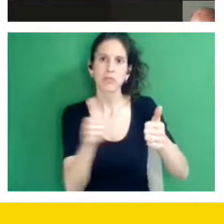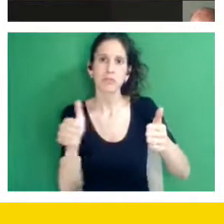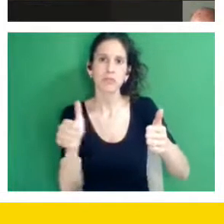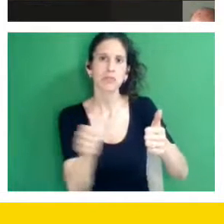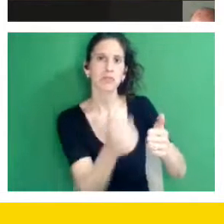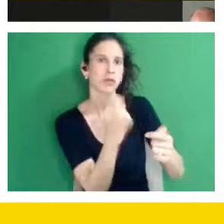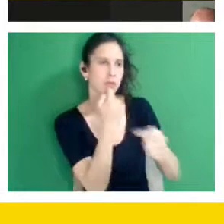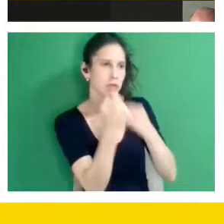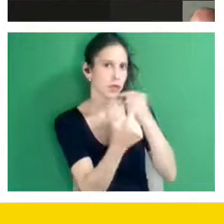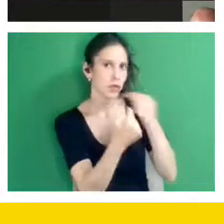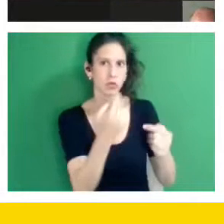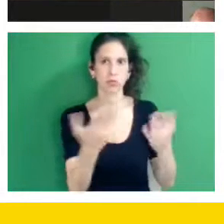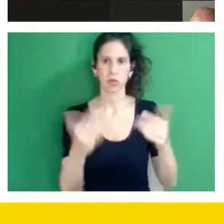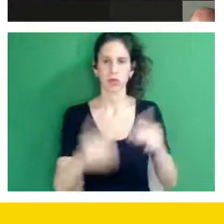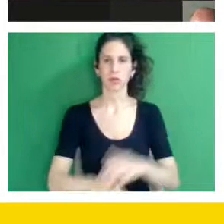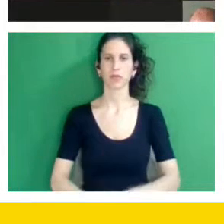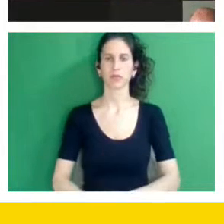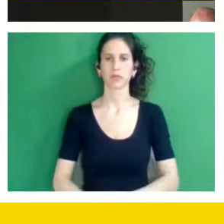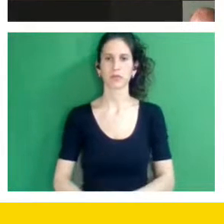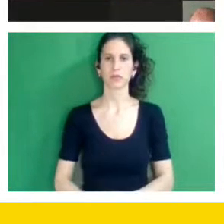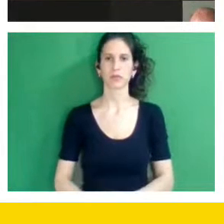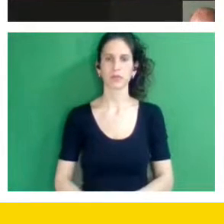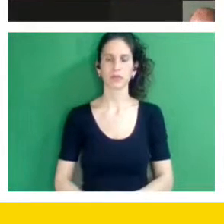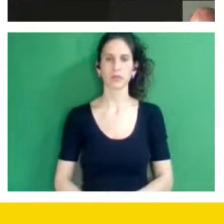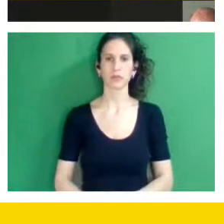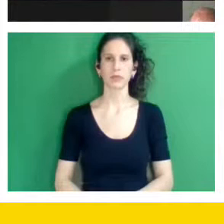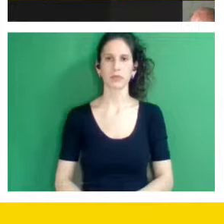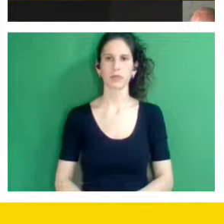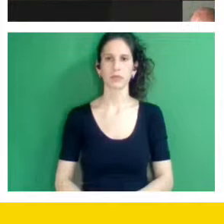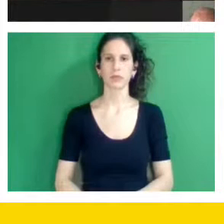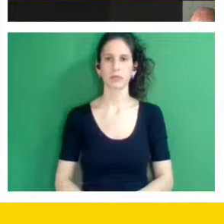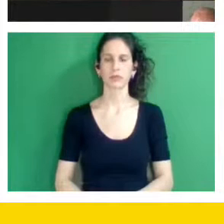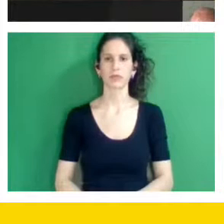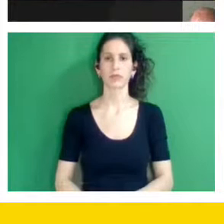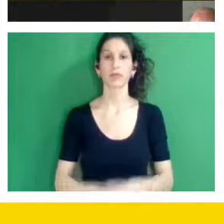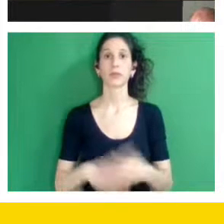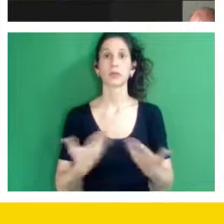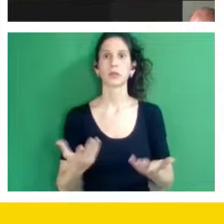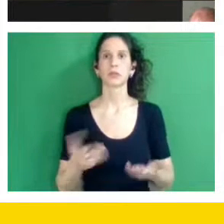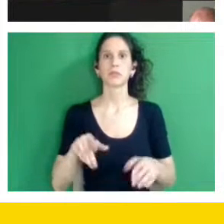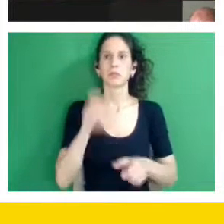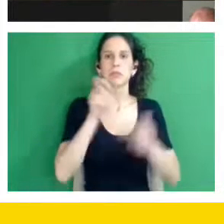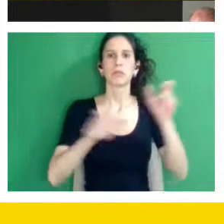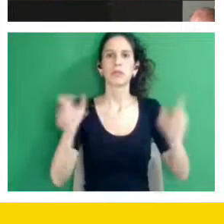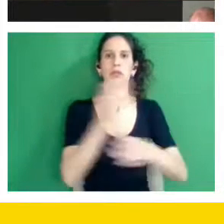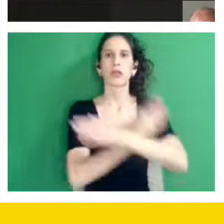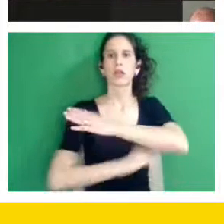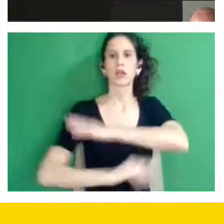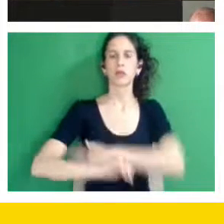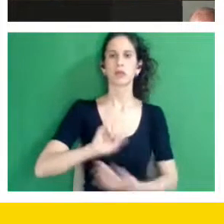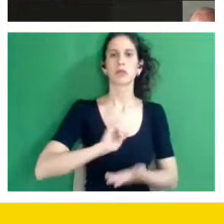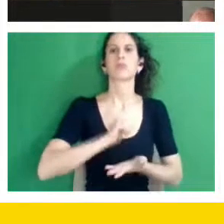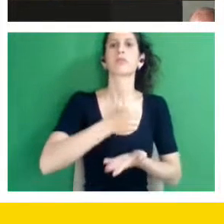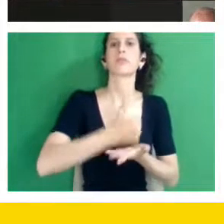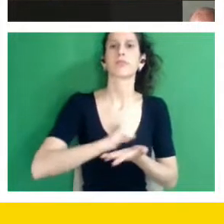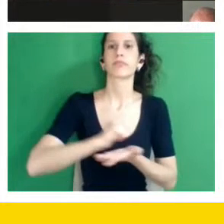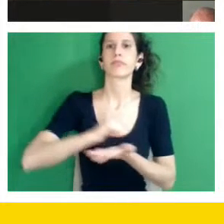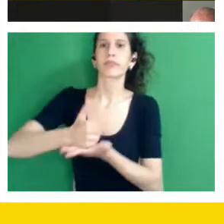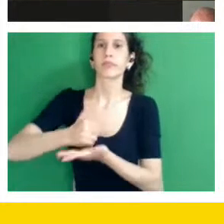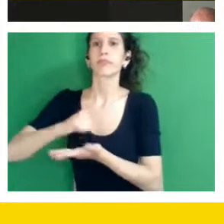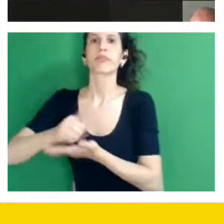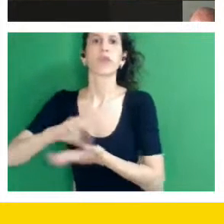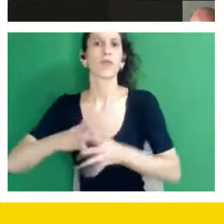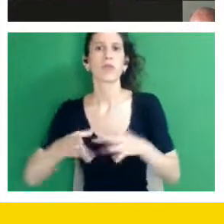Ahora bien, pasamos, por favor. ¿Cómo nos visibilizamos? Para obtener cualquier beneficio,